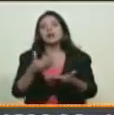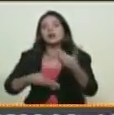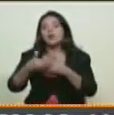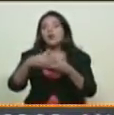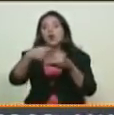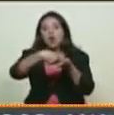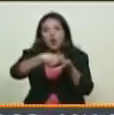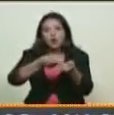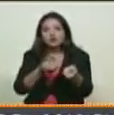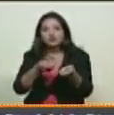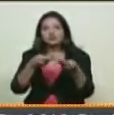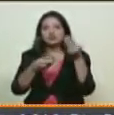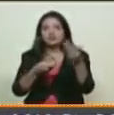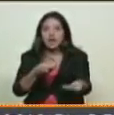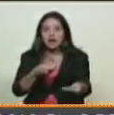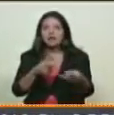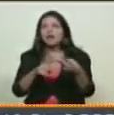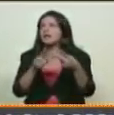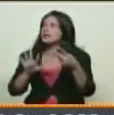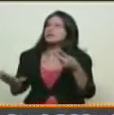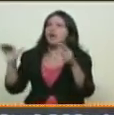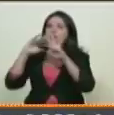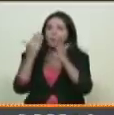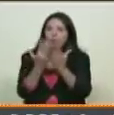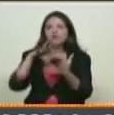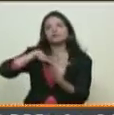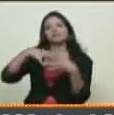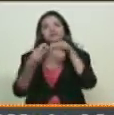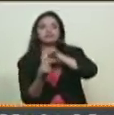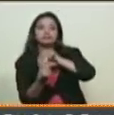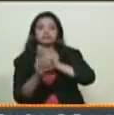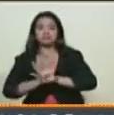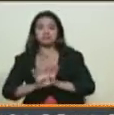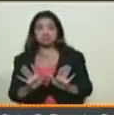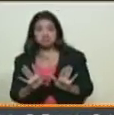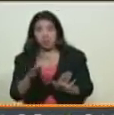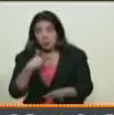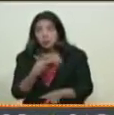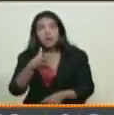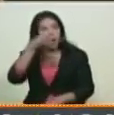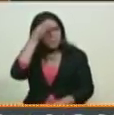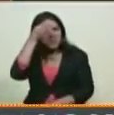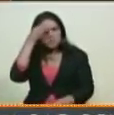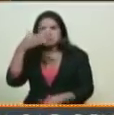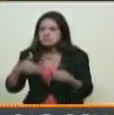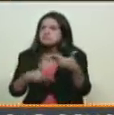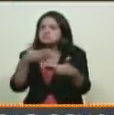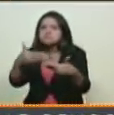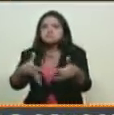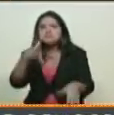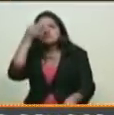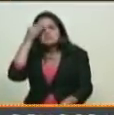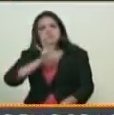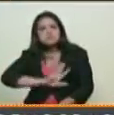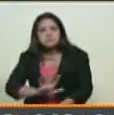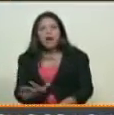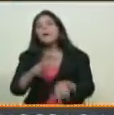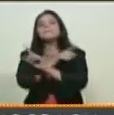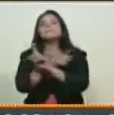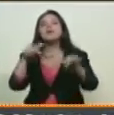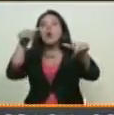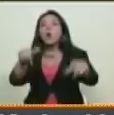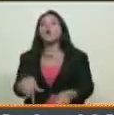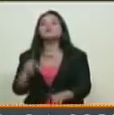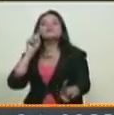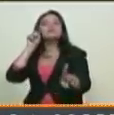cheques y el pueblo y el mundo se fue adaptando a eso que pudieron y aprendieron perfectamente usarlo hoy es vuestro reto más